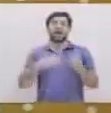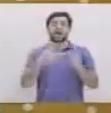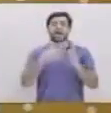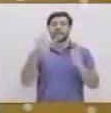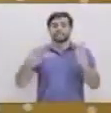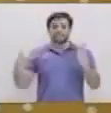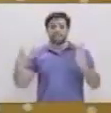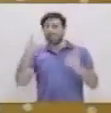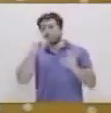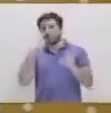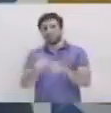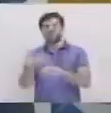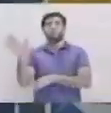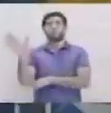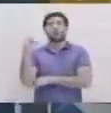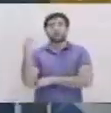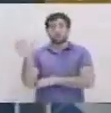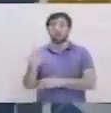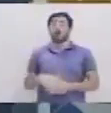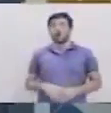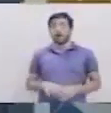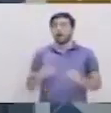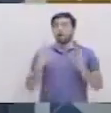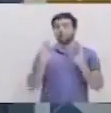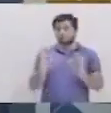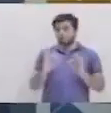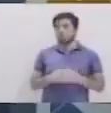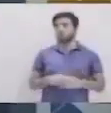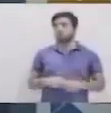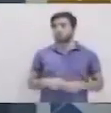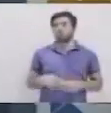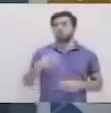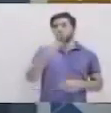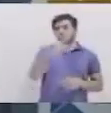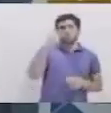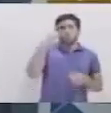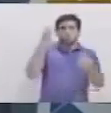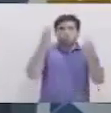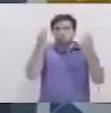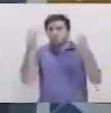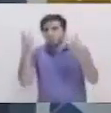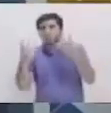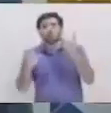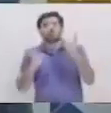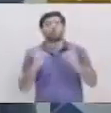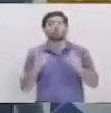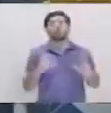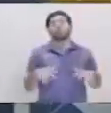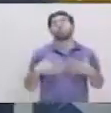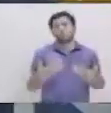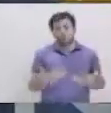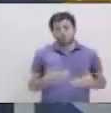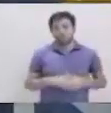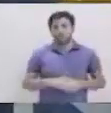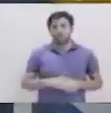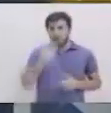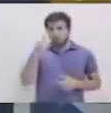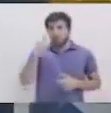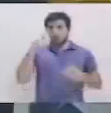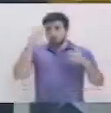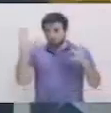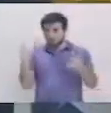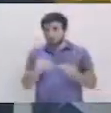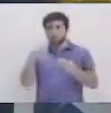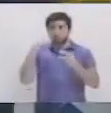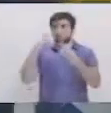y la bandera. Muy bien. ¿Cuántos símbolos recordaban ustedes? Acá, por ejemplo, tenemos 8 en pantalla.